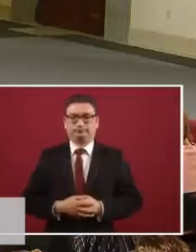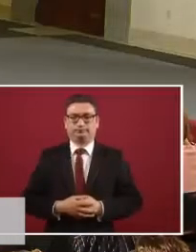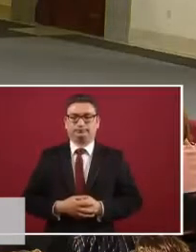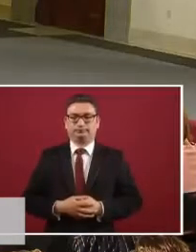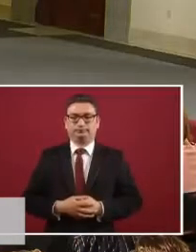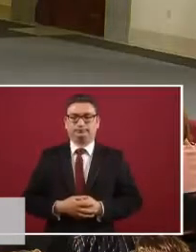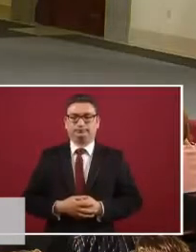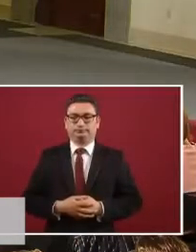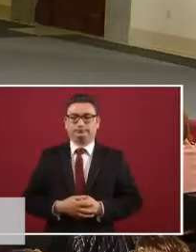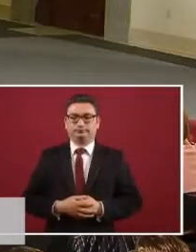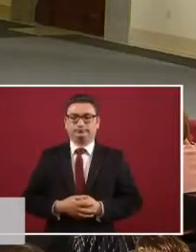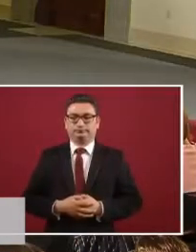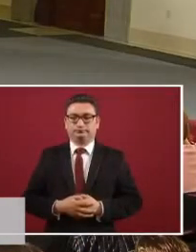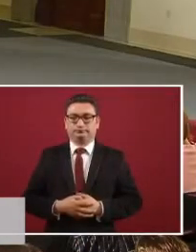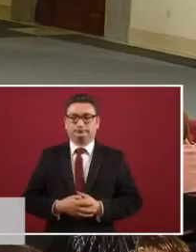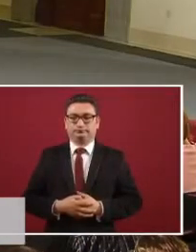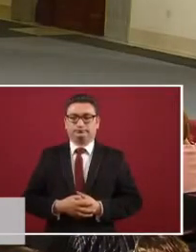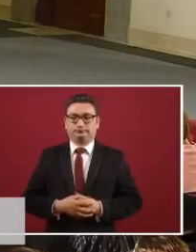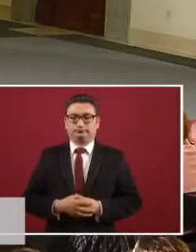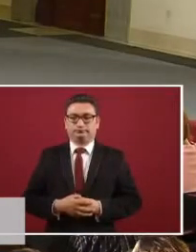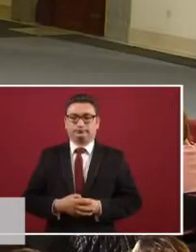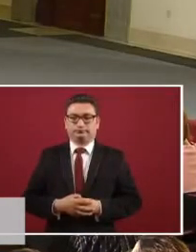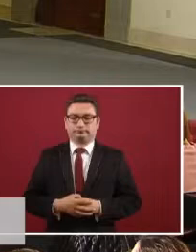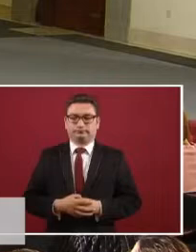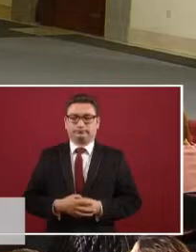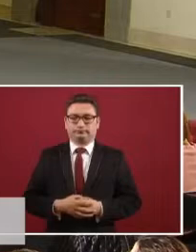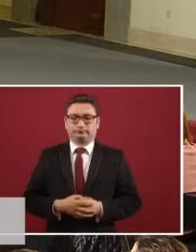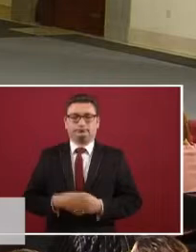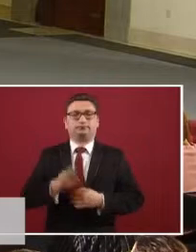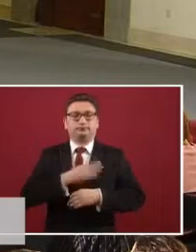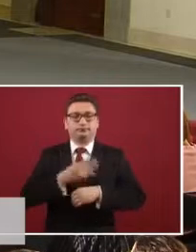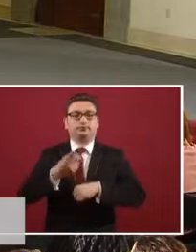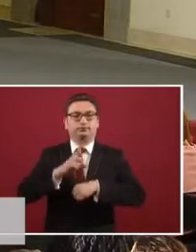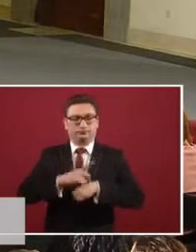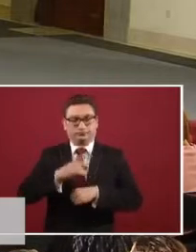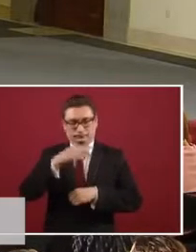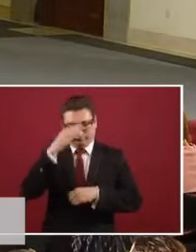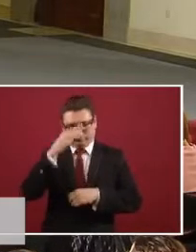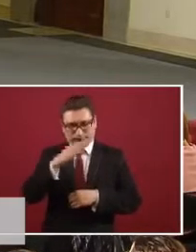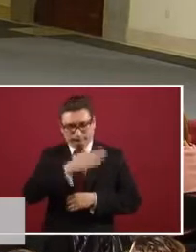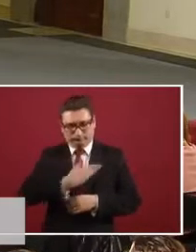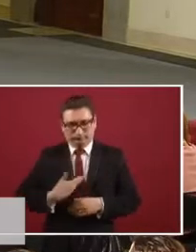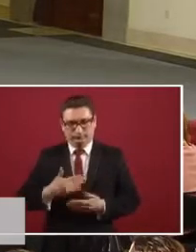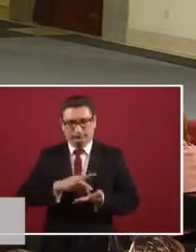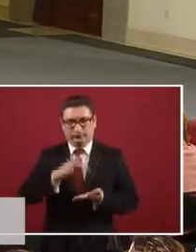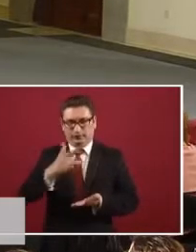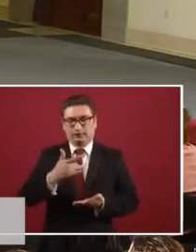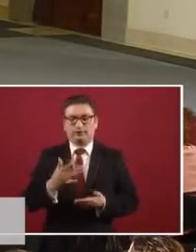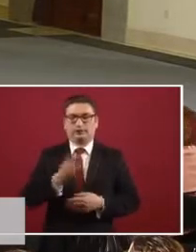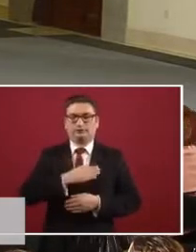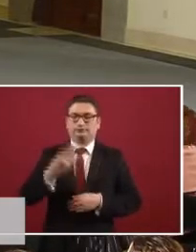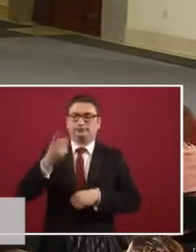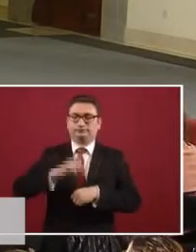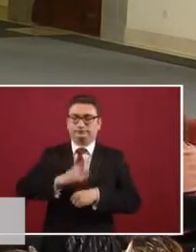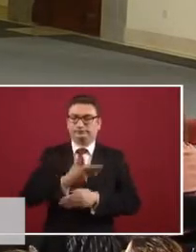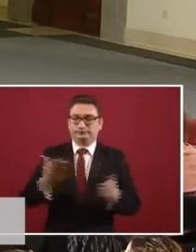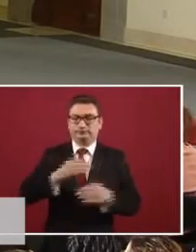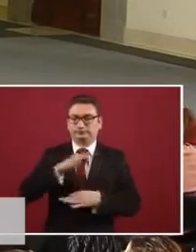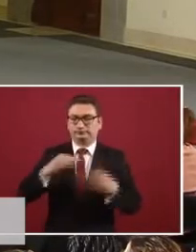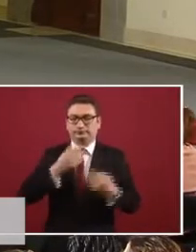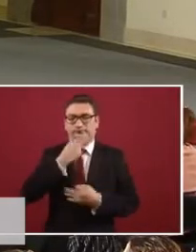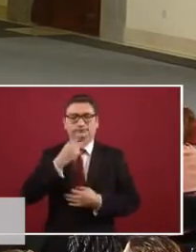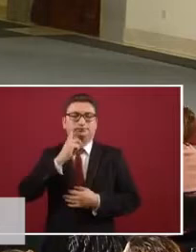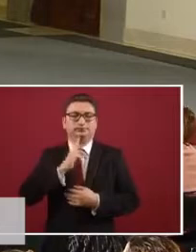El presidente prevé que en una semana se realicen las contrataciones iniciales para cubrir la deficiencia de personal luego de sus recorridos por